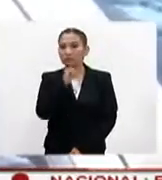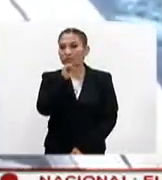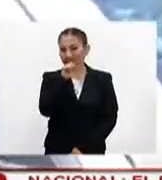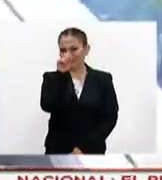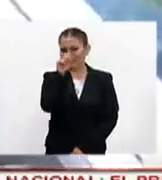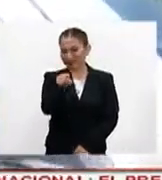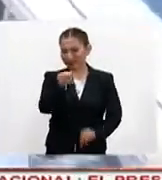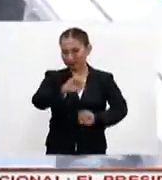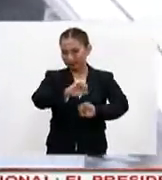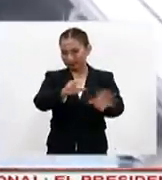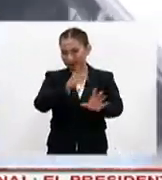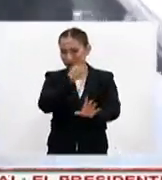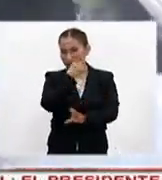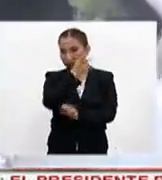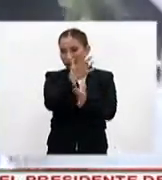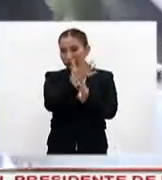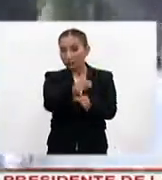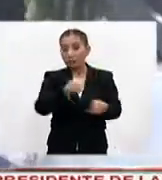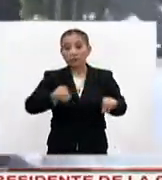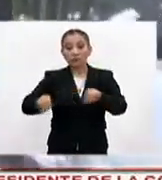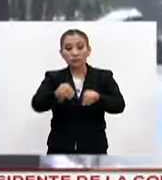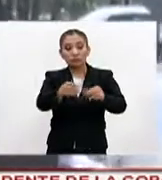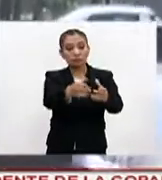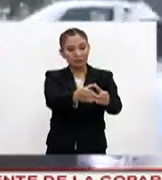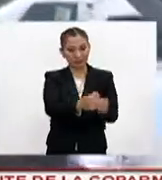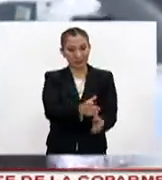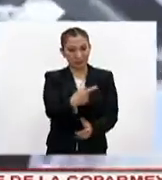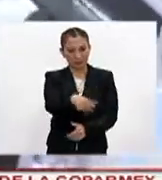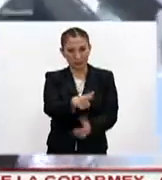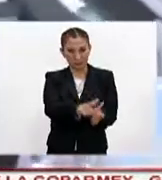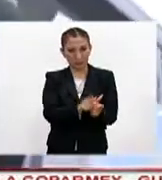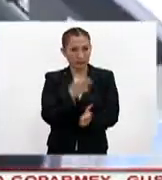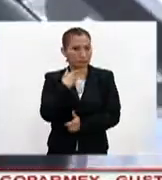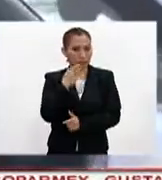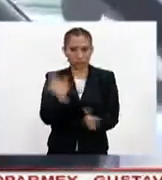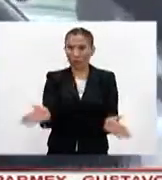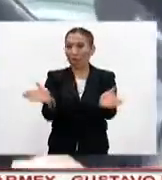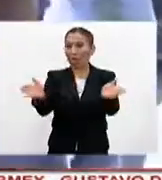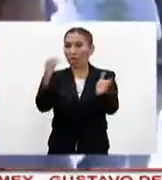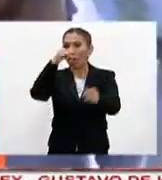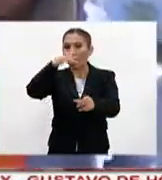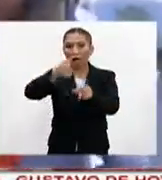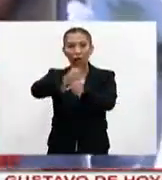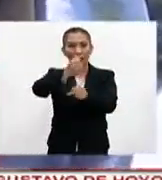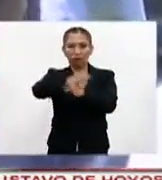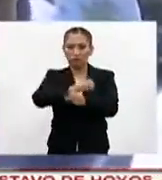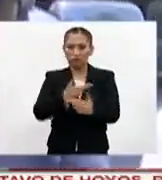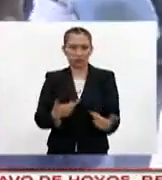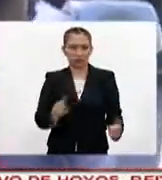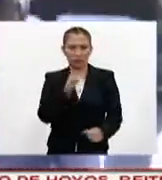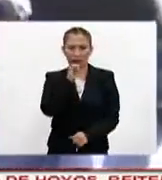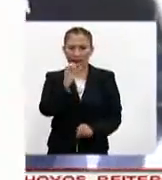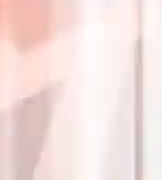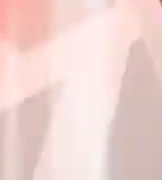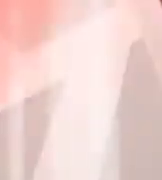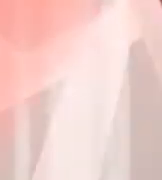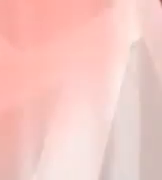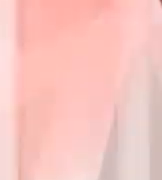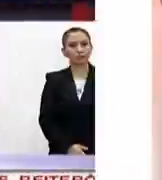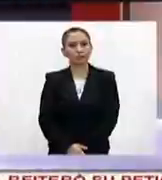Además aclaró que el movimiento político que encabeza no ha incitado a la violencia en ningún momento.